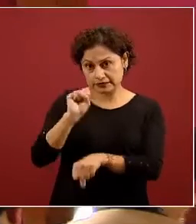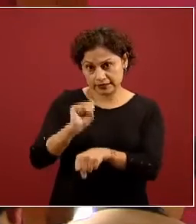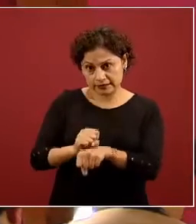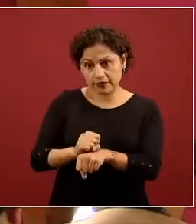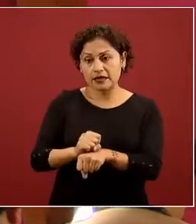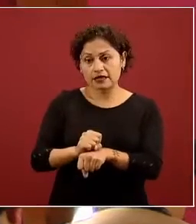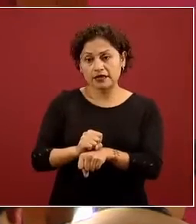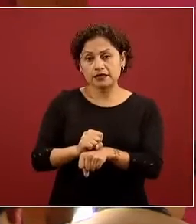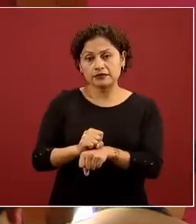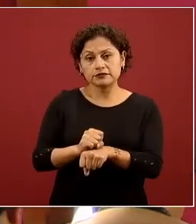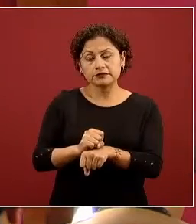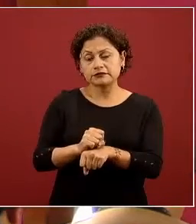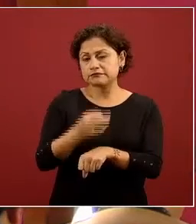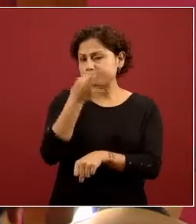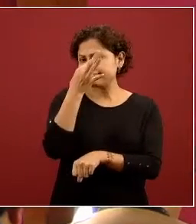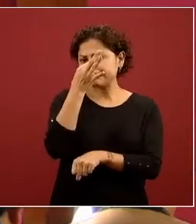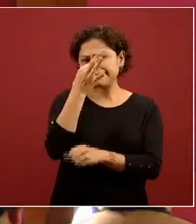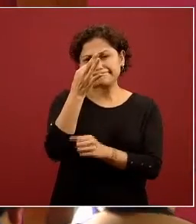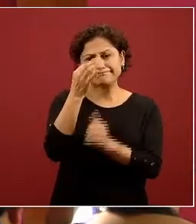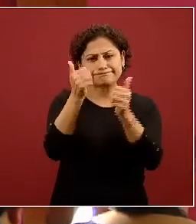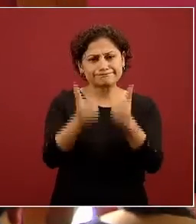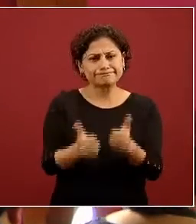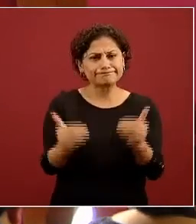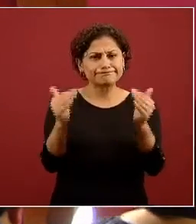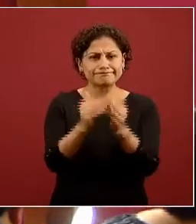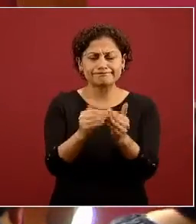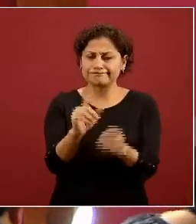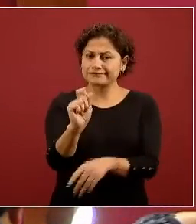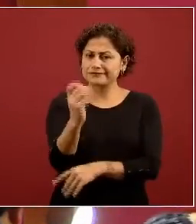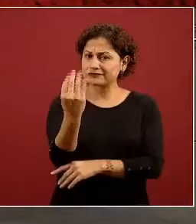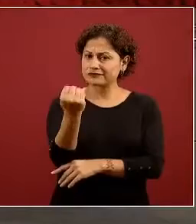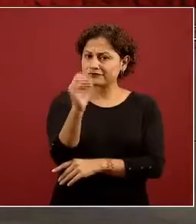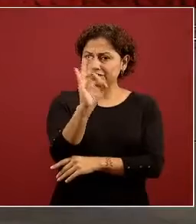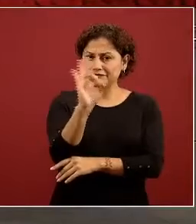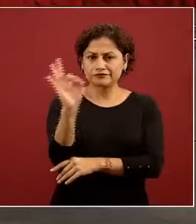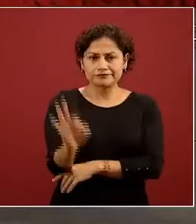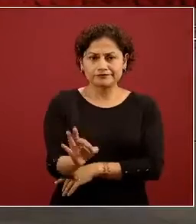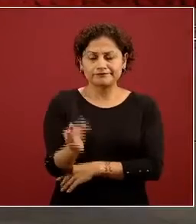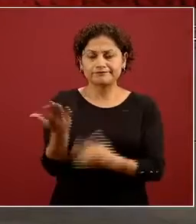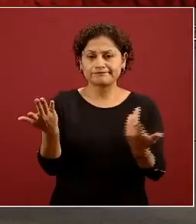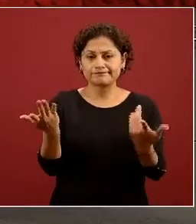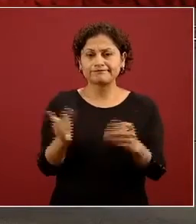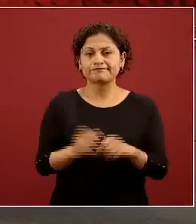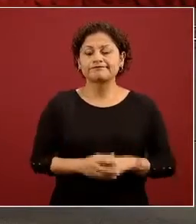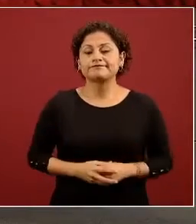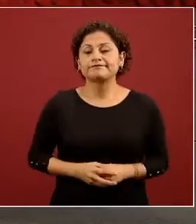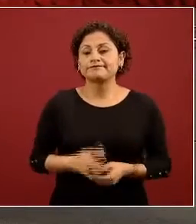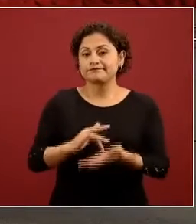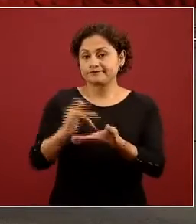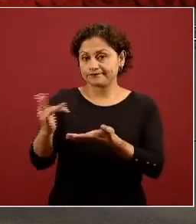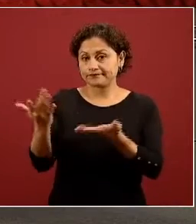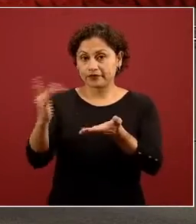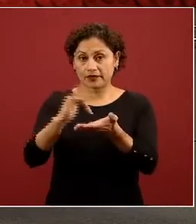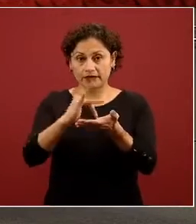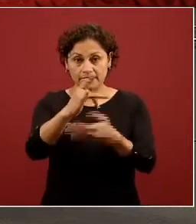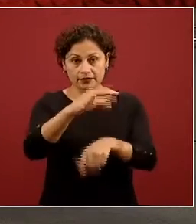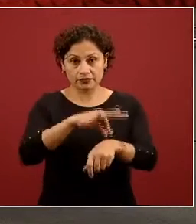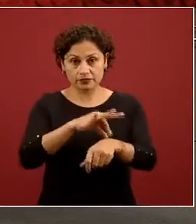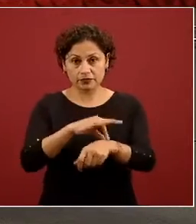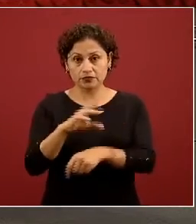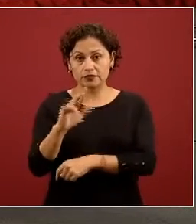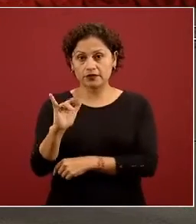una disminución de tan solo el 29%. Muchas gracias. Gracias, doctor Ricardo